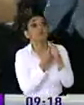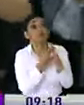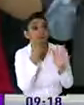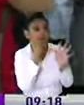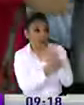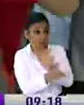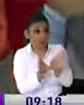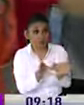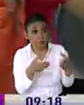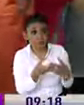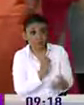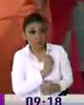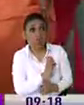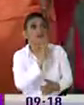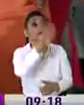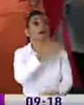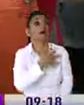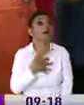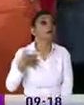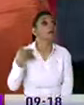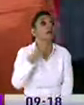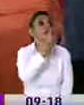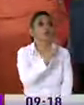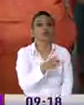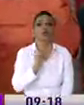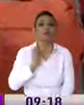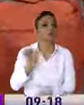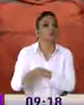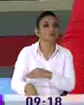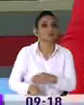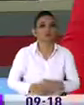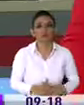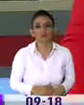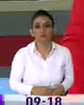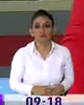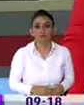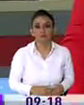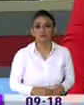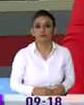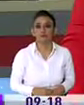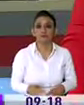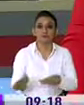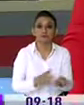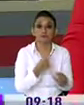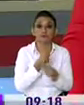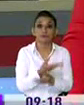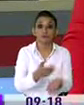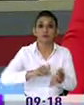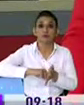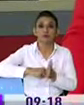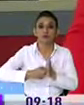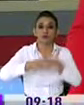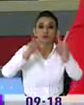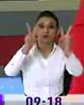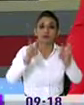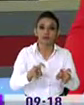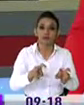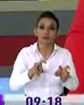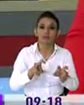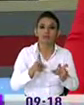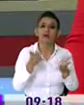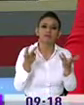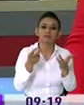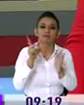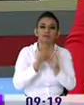Partido, licenciada Rivadeneira. Informó Javier Gallo. Tras el informe de Contraloría sobre una glosa por